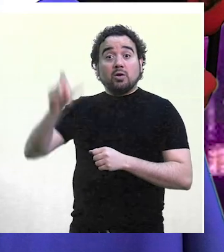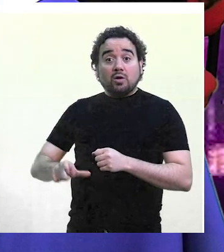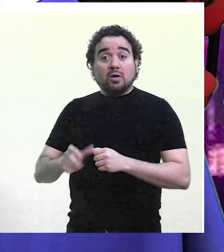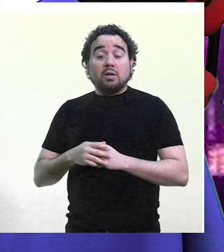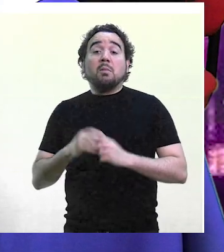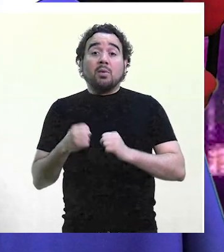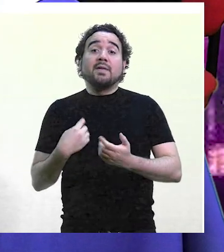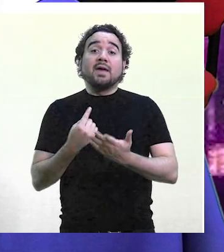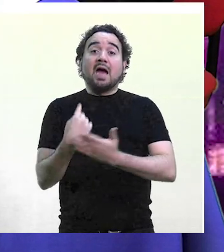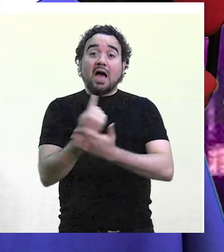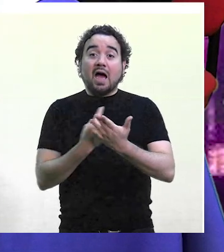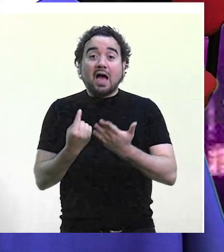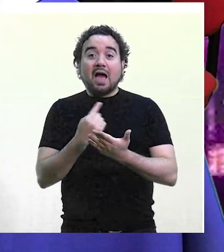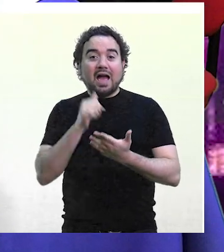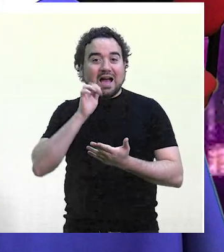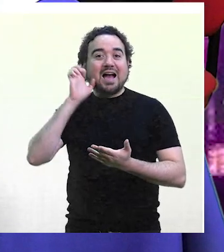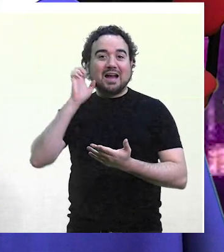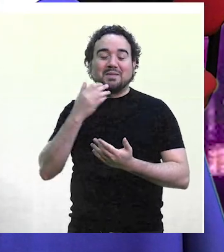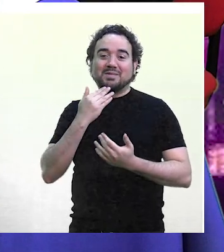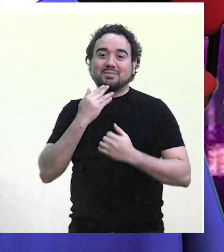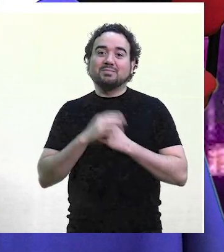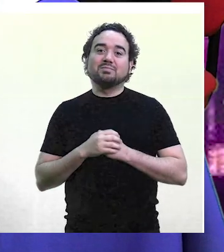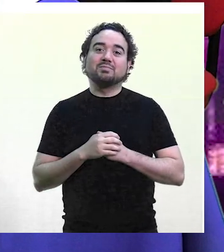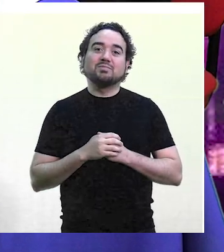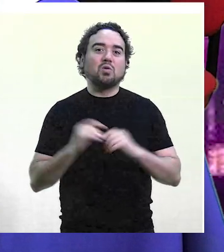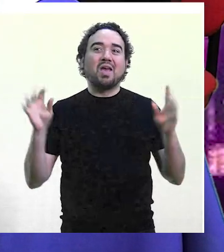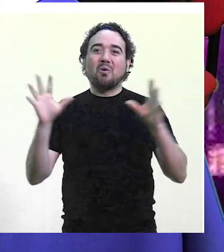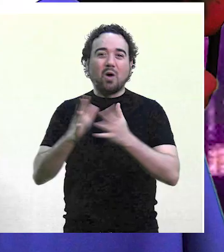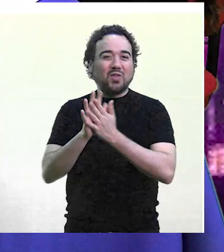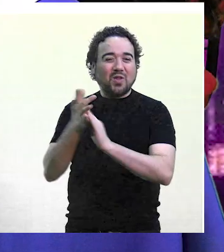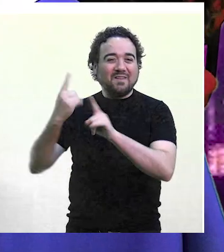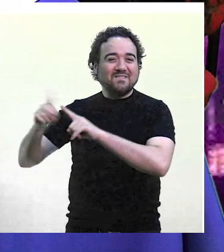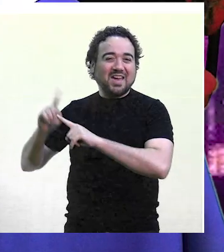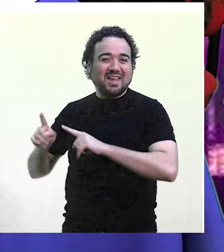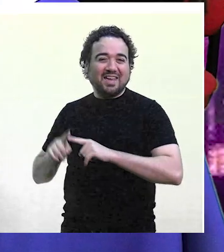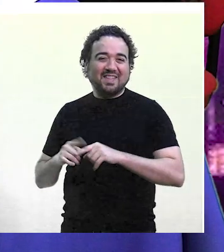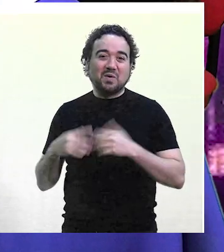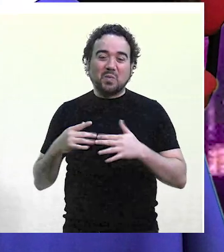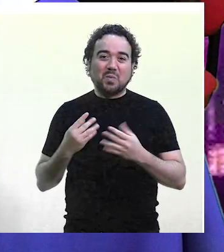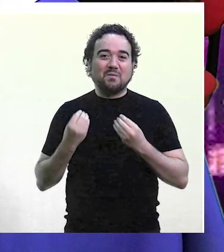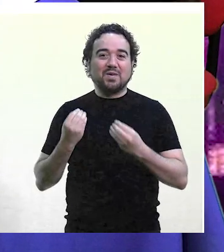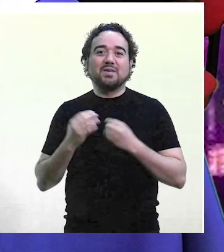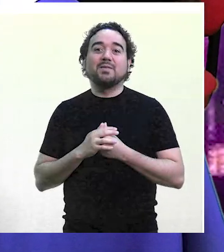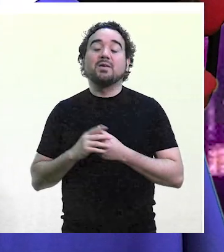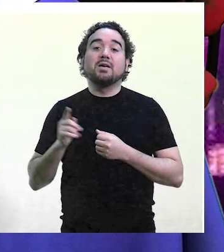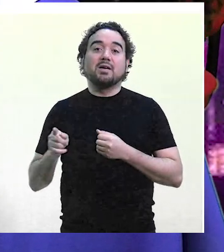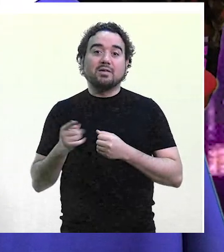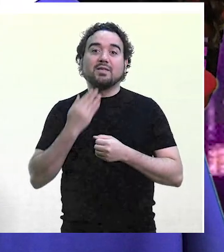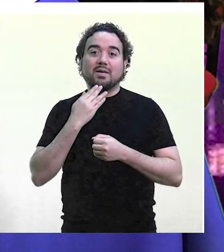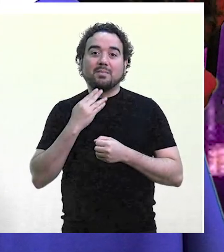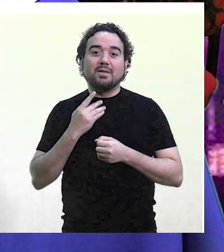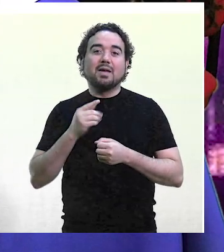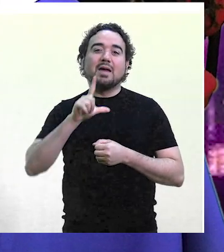películas. un gran personaje. Sí, podríamos hacer como una producción anime, sería Sería increíble. Exacto. Sí. O que vaya un encuentro de todos estos personajes. No, icónico.